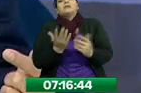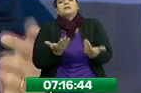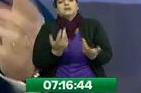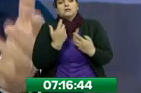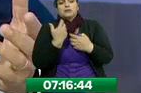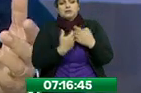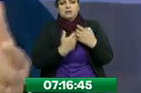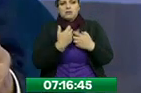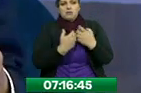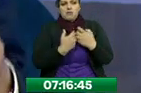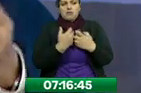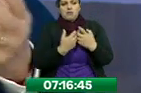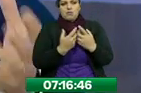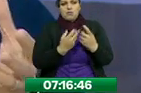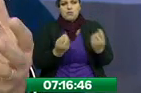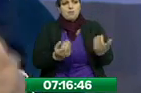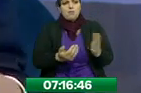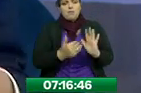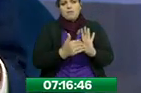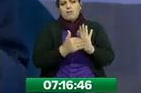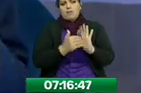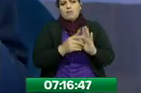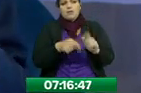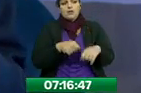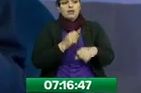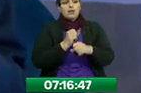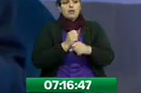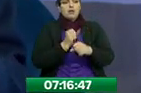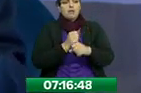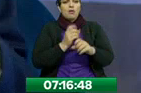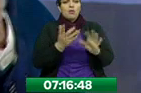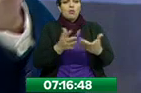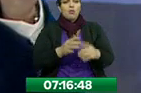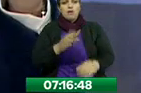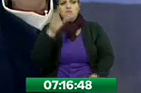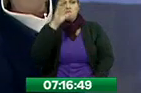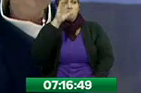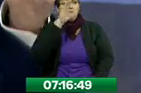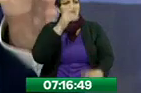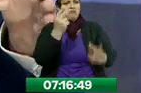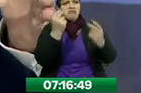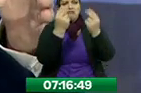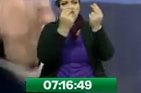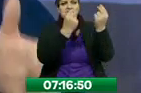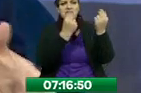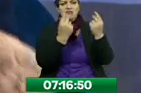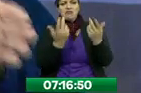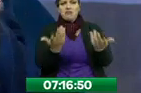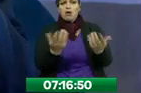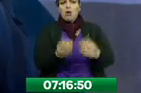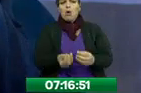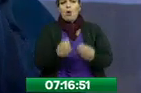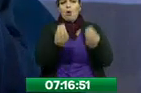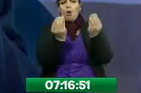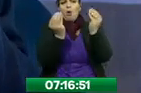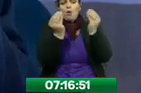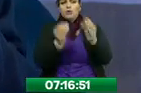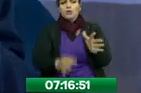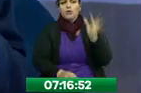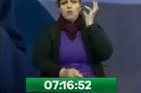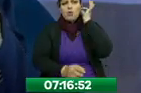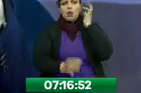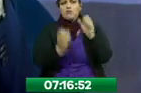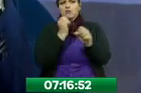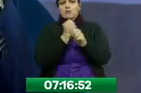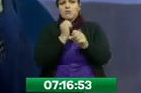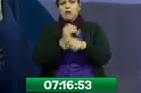Ecuador, como la falta de empleo, la falta de oportunidades, especialmente para los jóvenes, para las mujeres ecuatorianas. Y